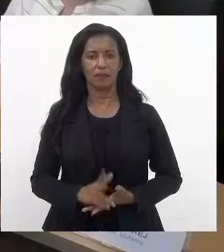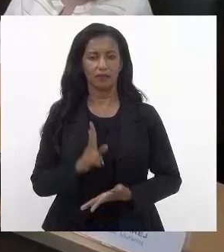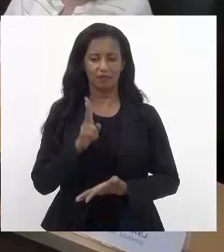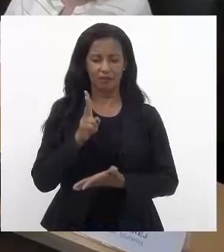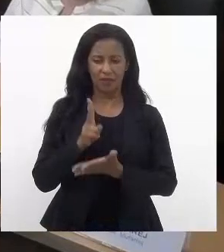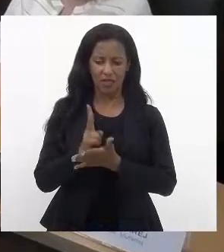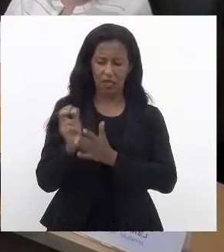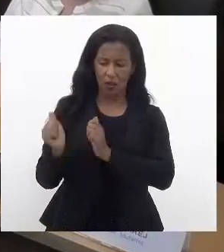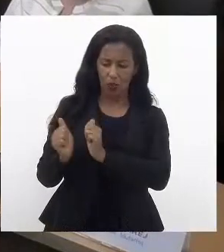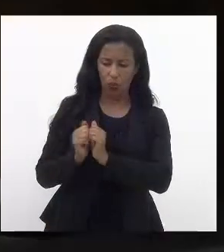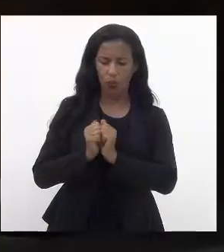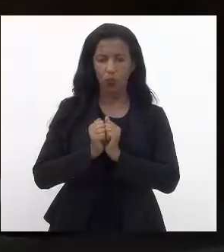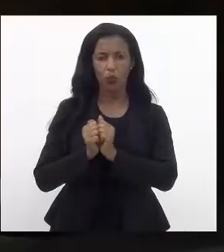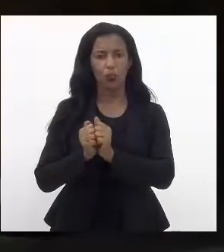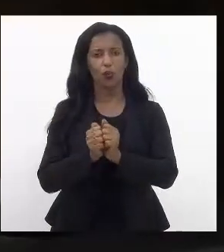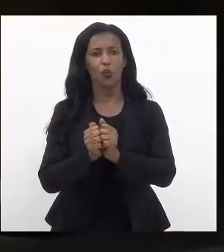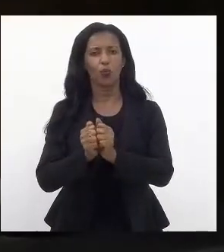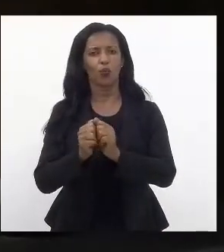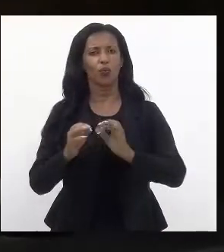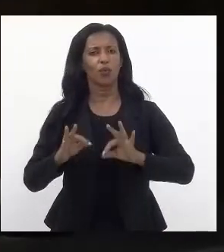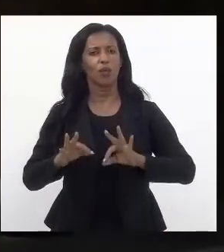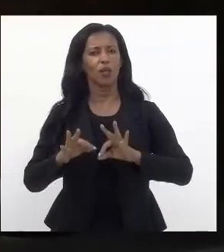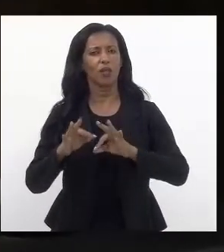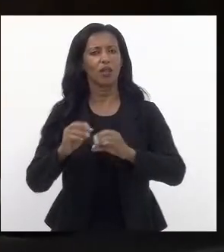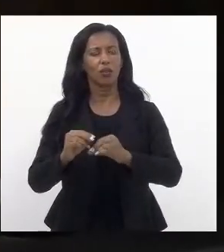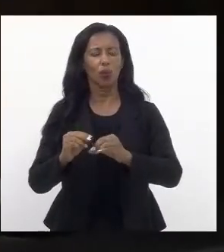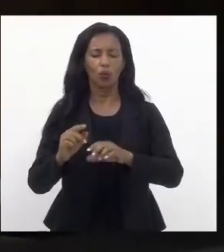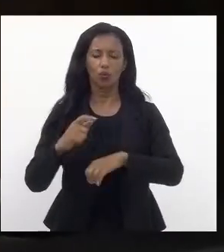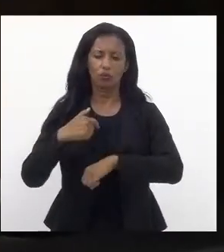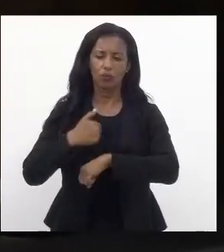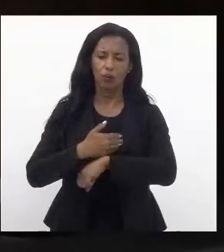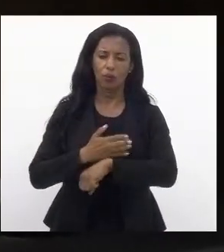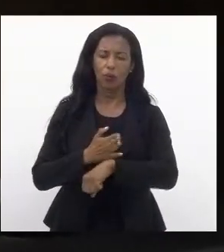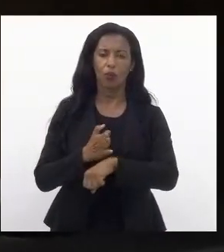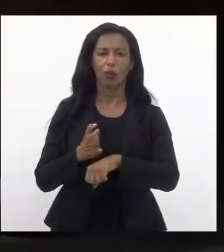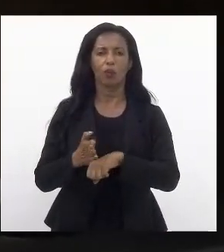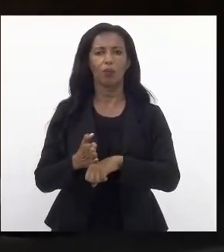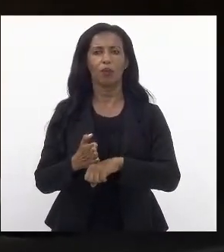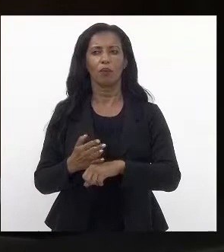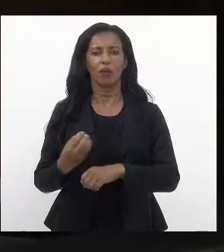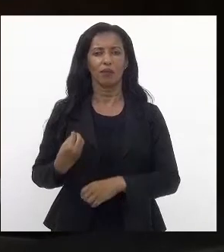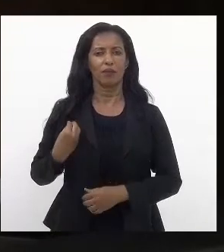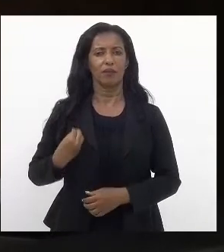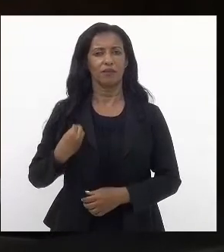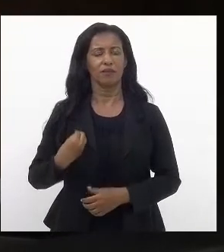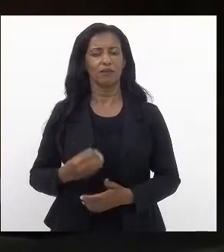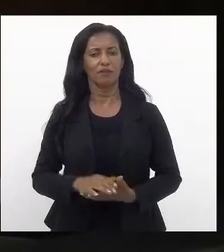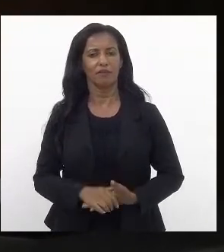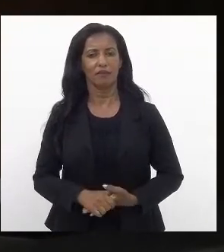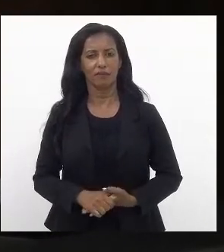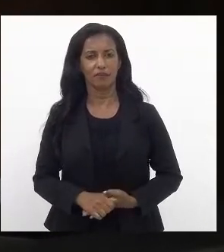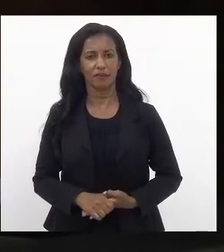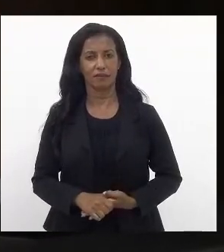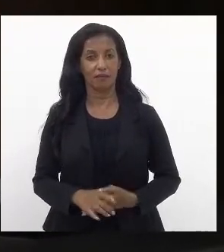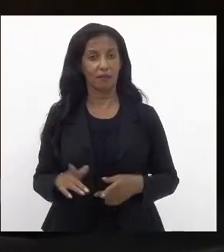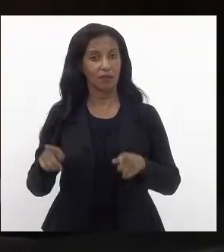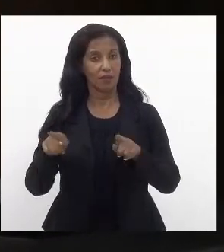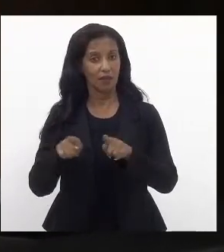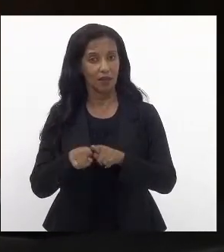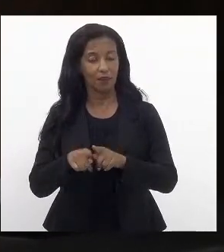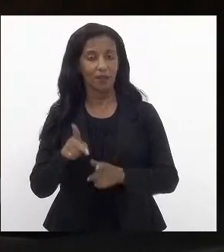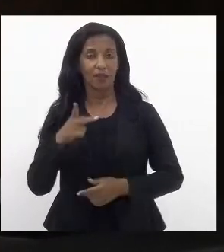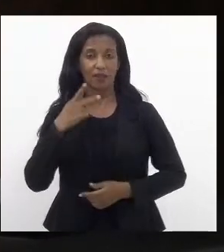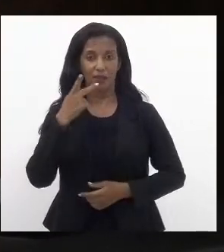me acompañan en todas las dificultades y todas las bellezas de la vida. También quiero